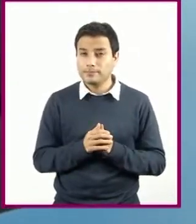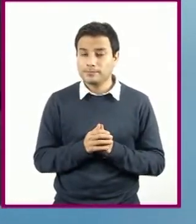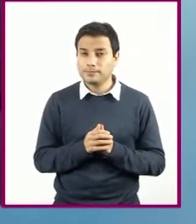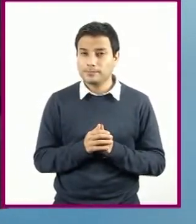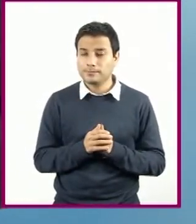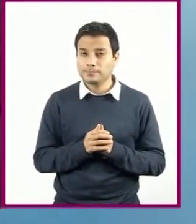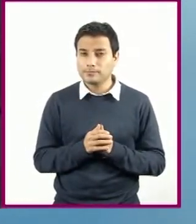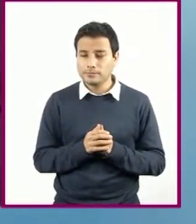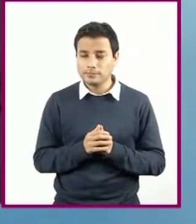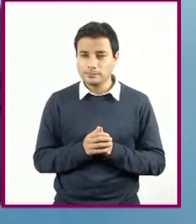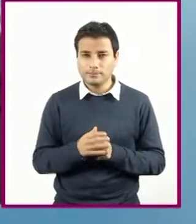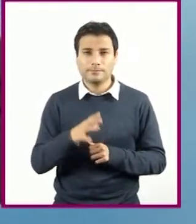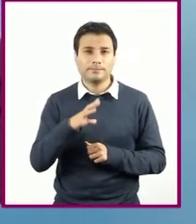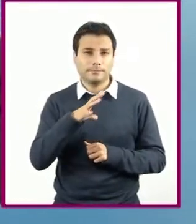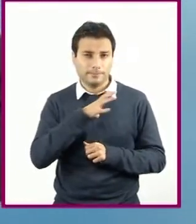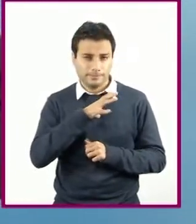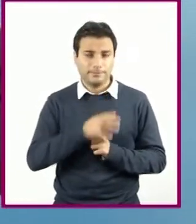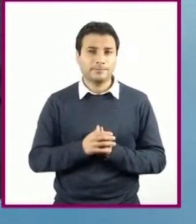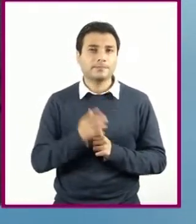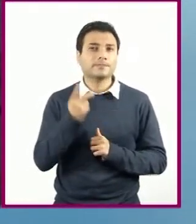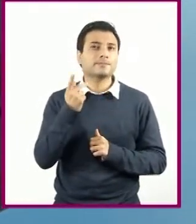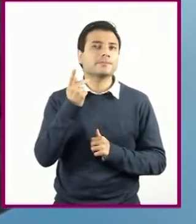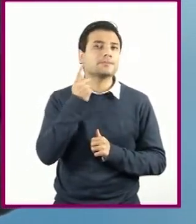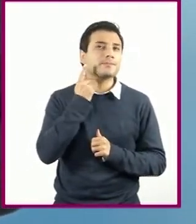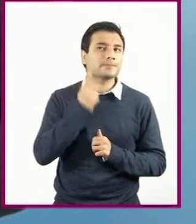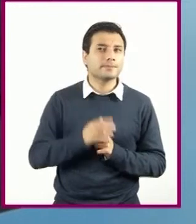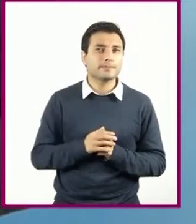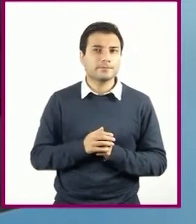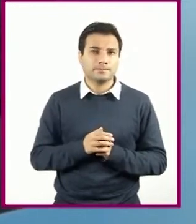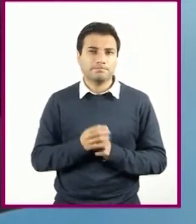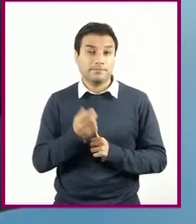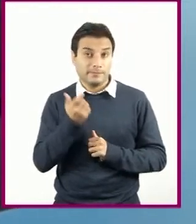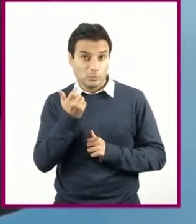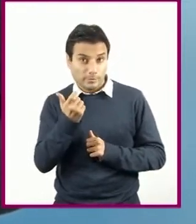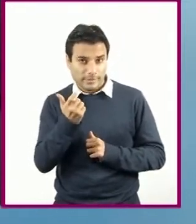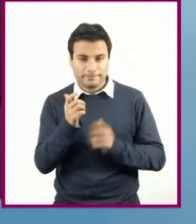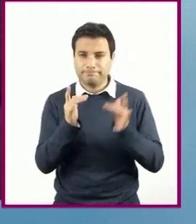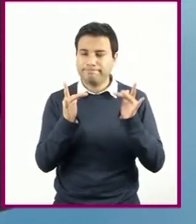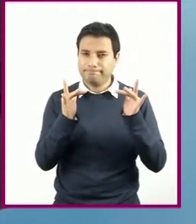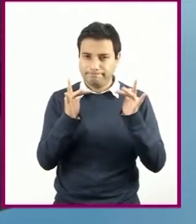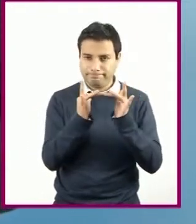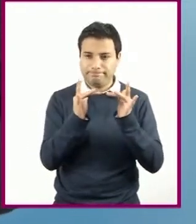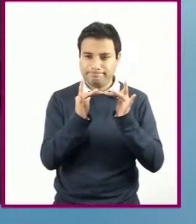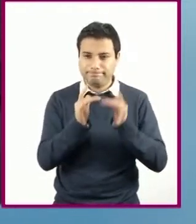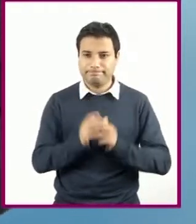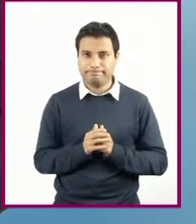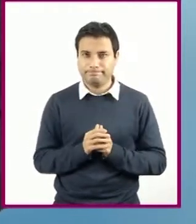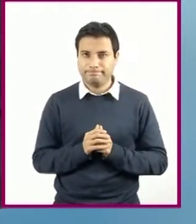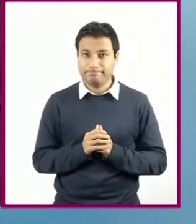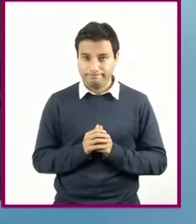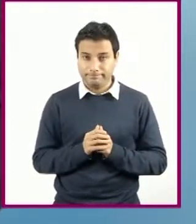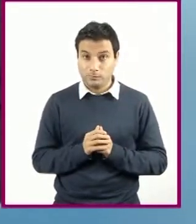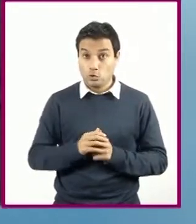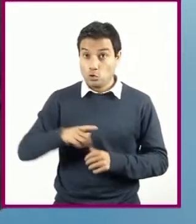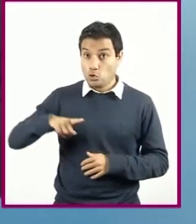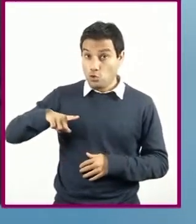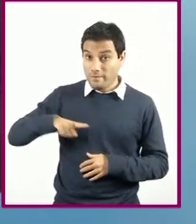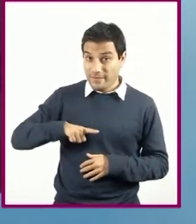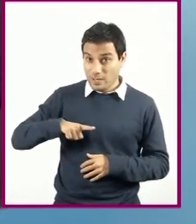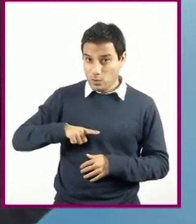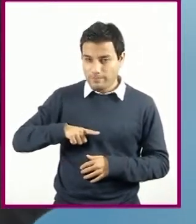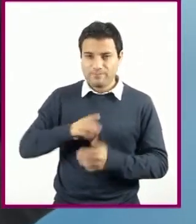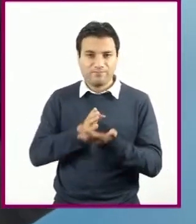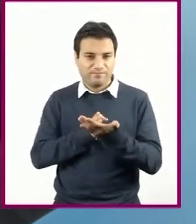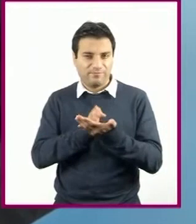vinculación que tuvieron la política y la economía. Esto es, la intervención que el Estado tenía en